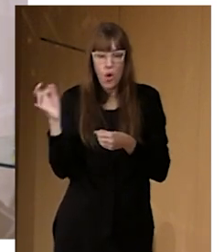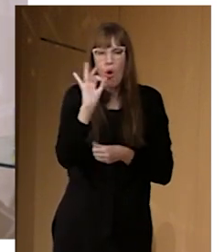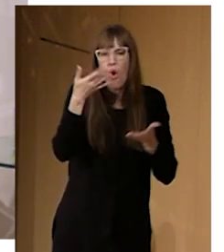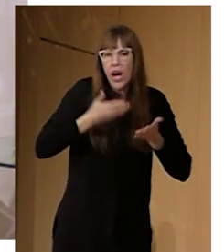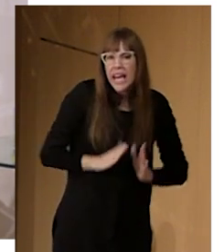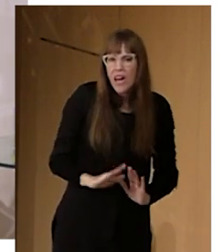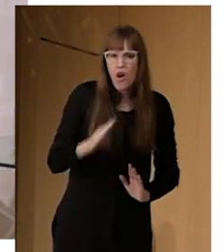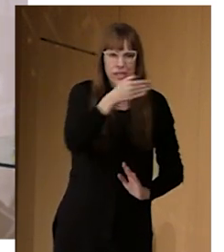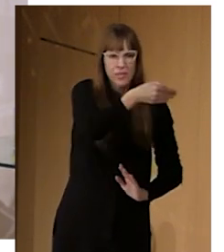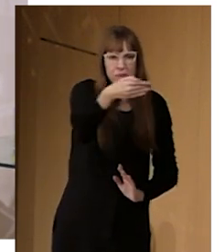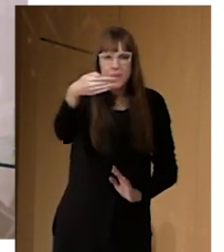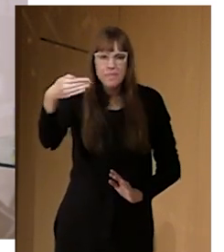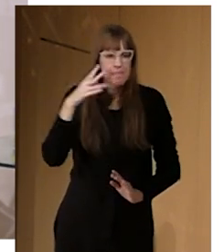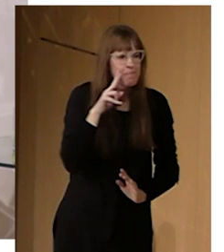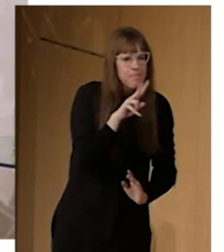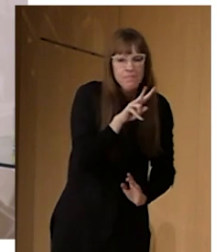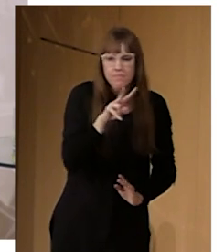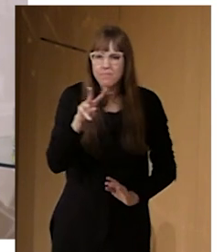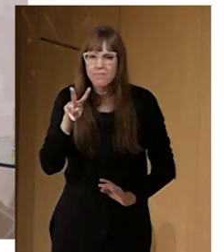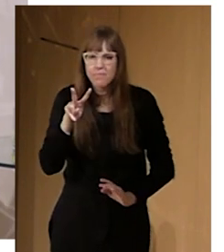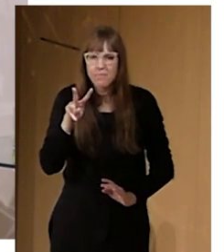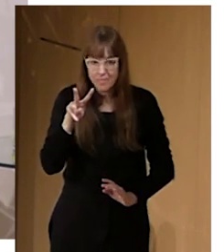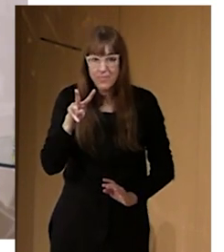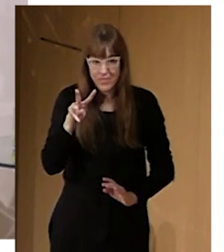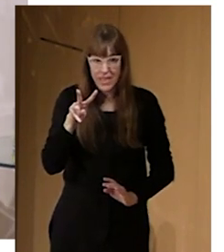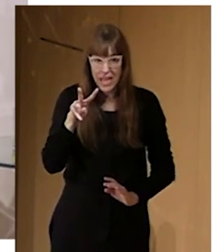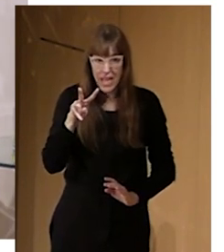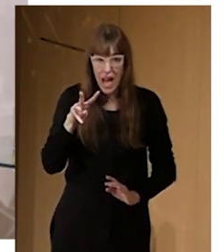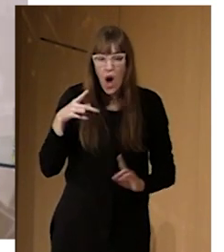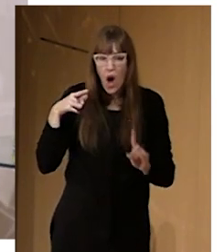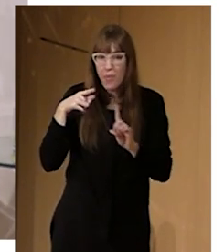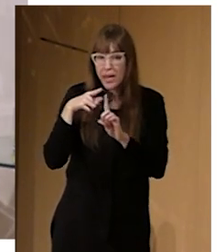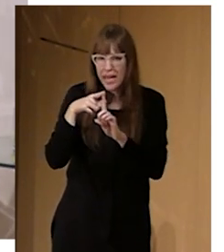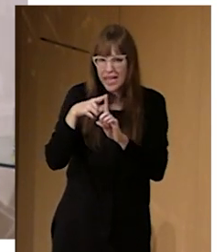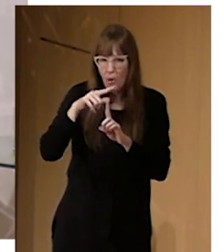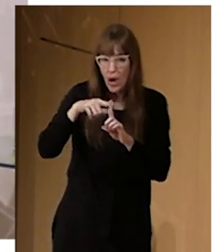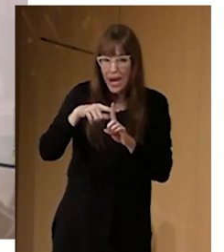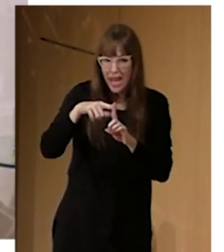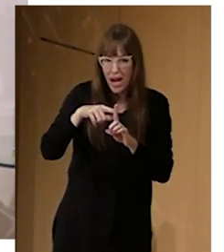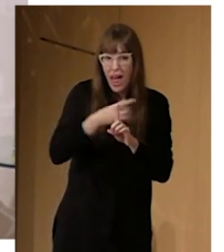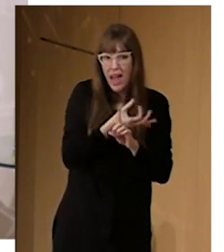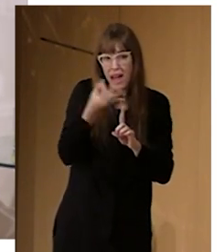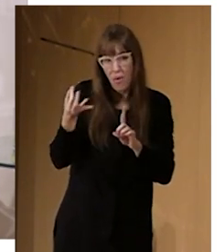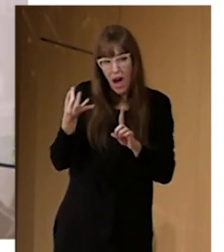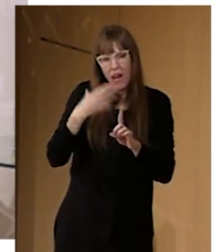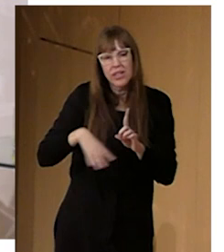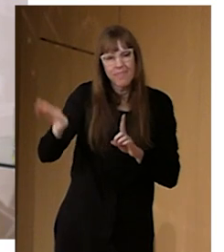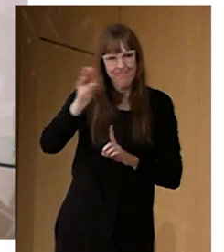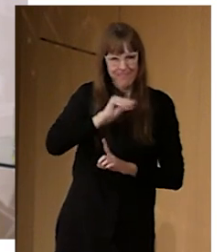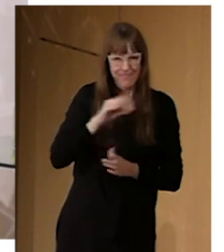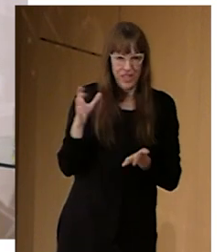exposición y que entiendas sin ningún tipo de traba lo que te están contando vamos a ver tres ejemplos muy